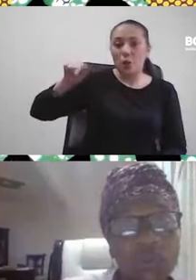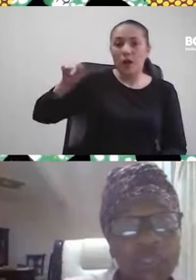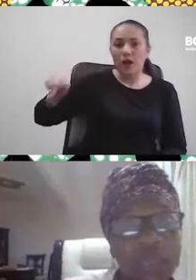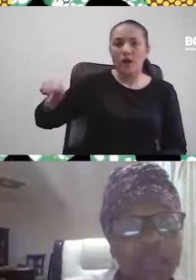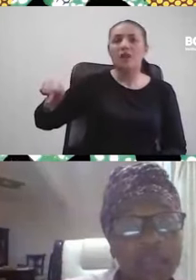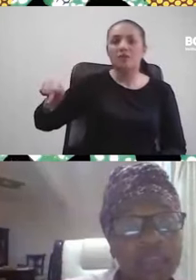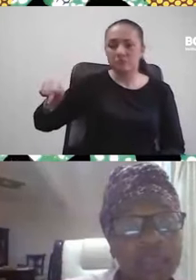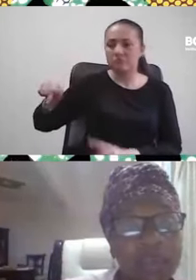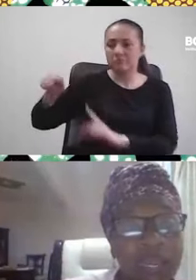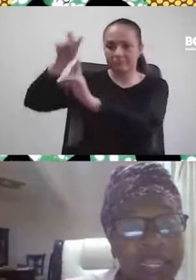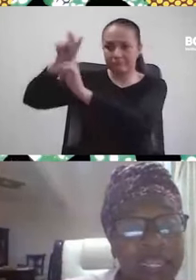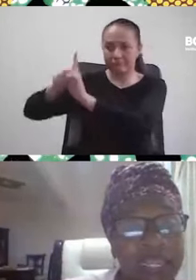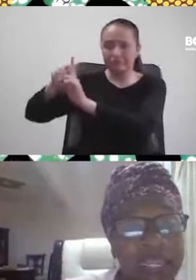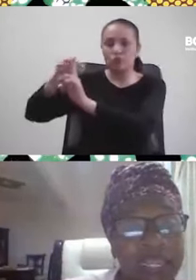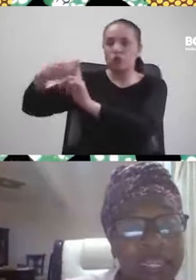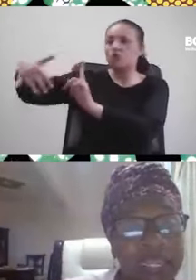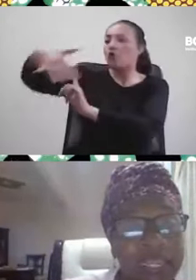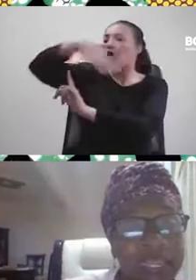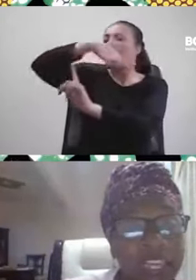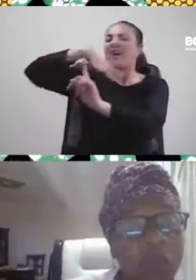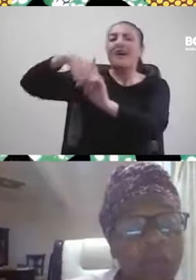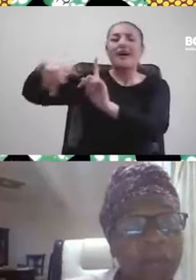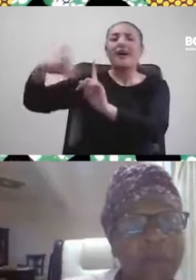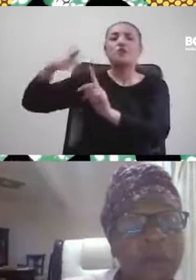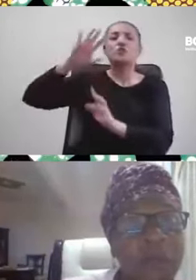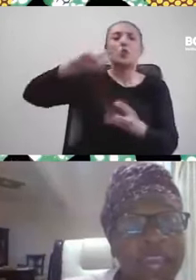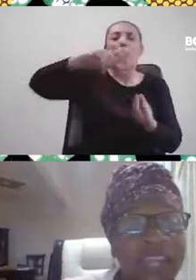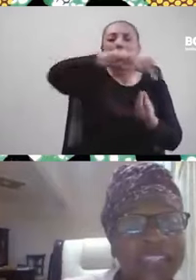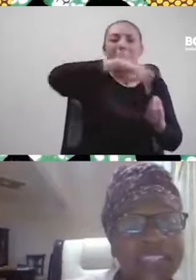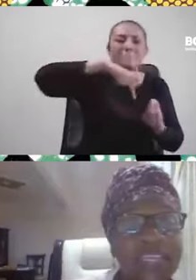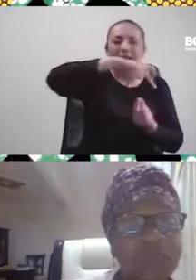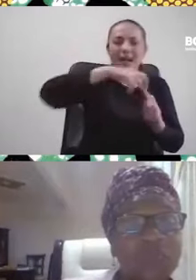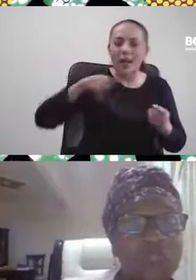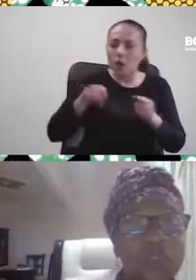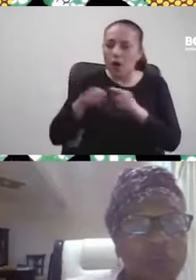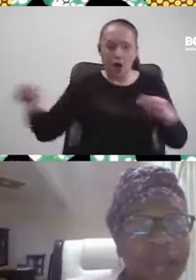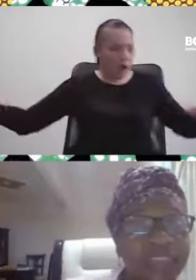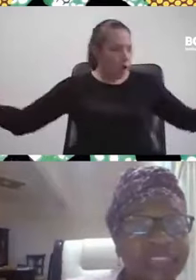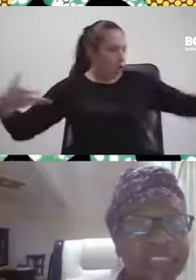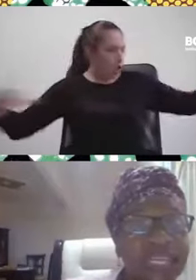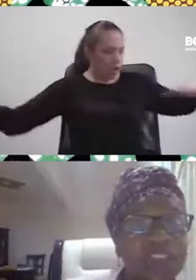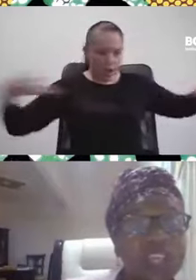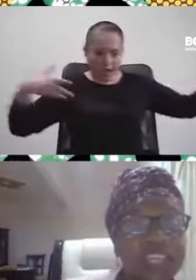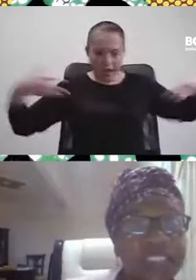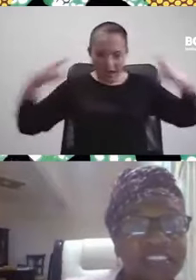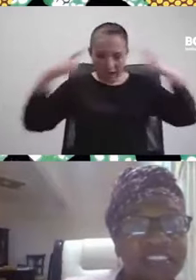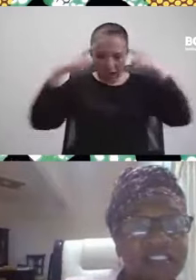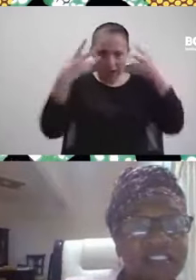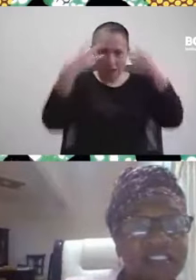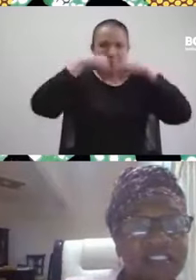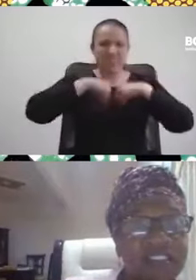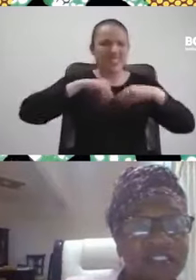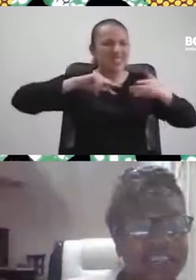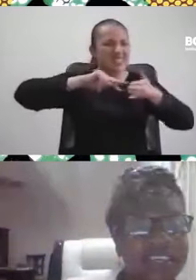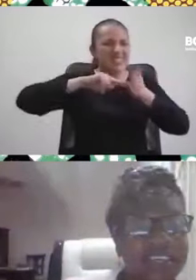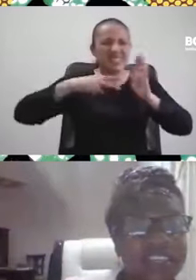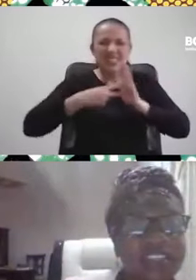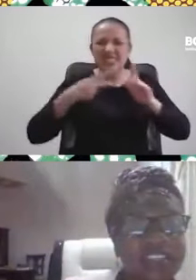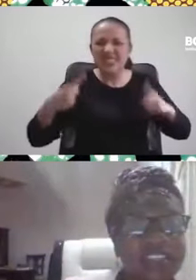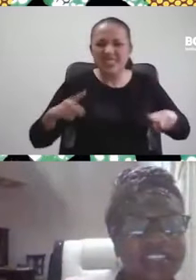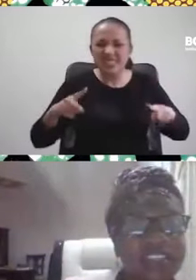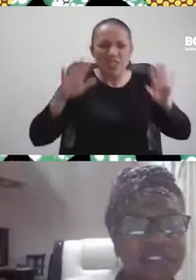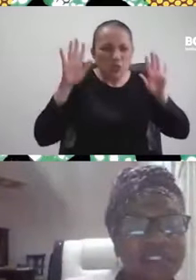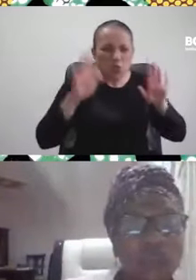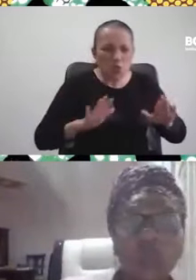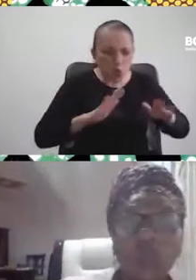palenqueros para apropiar mucho más de lo que significa y significó todo este